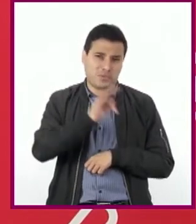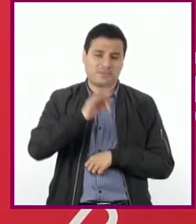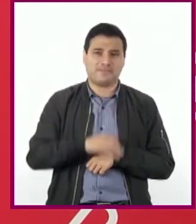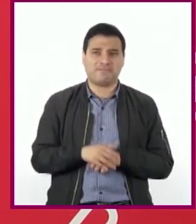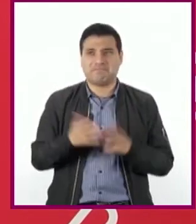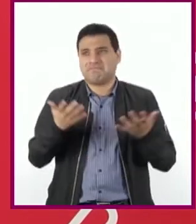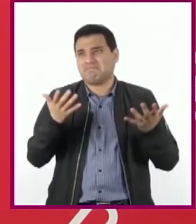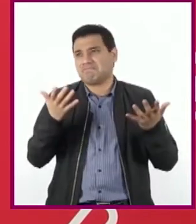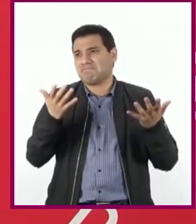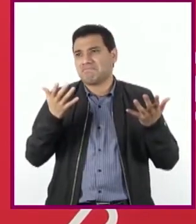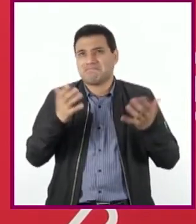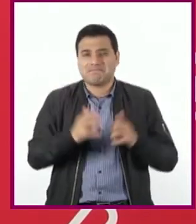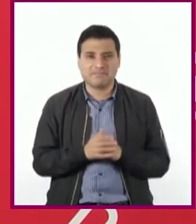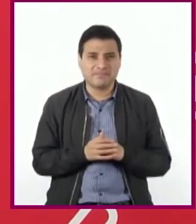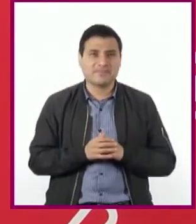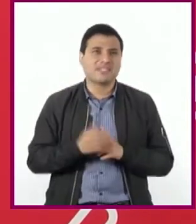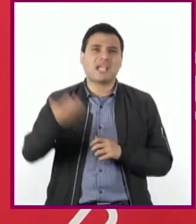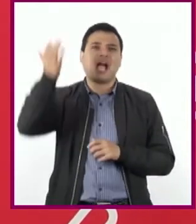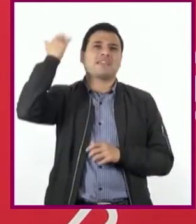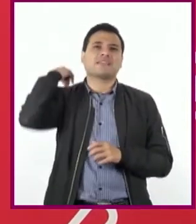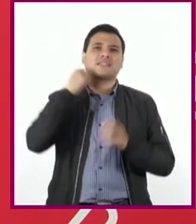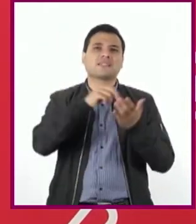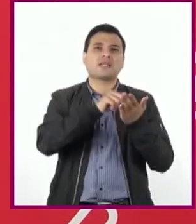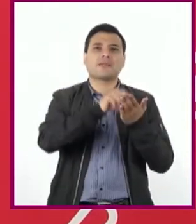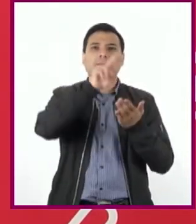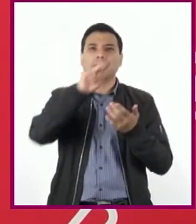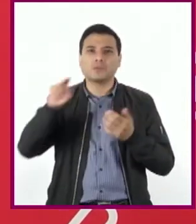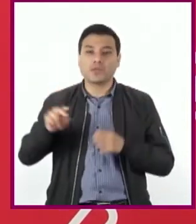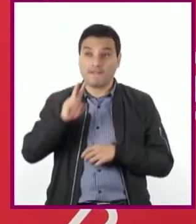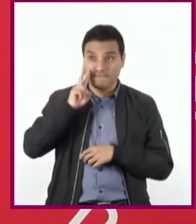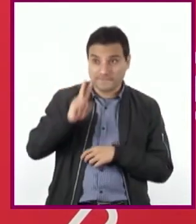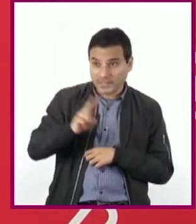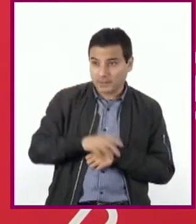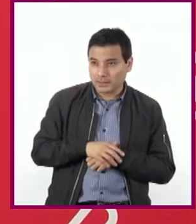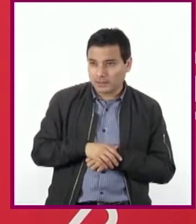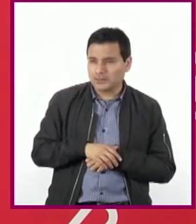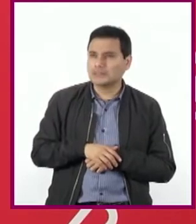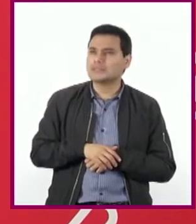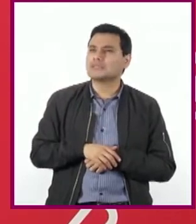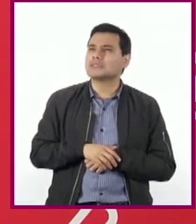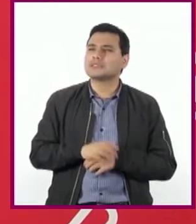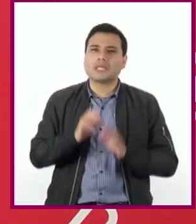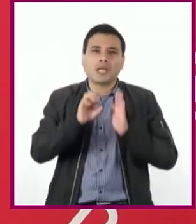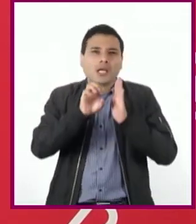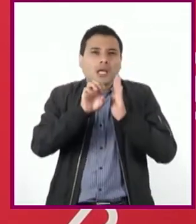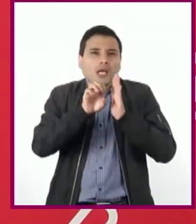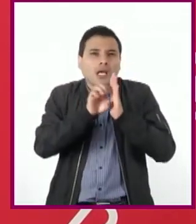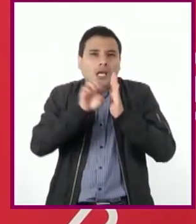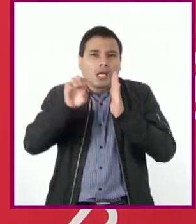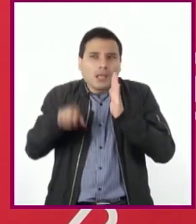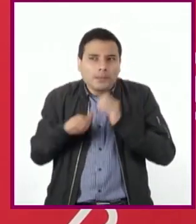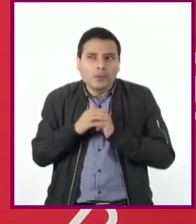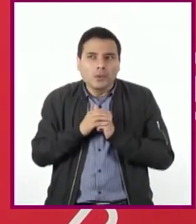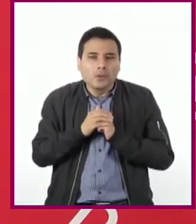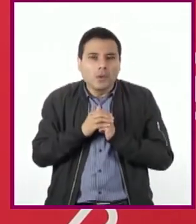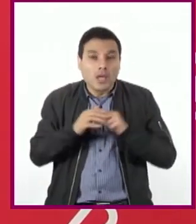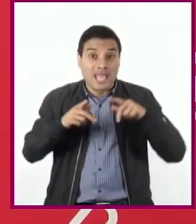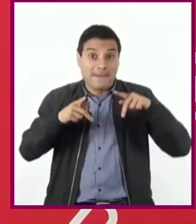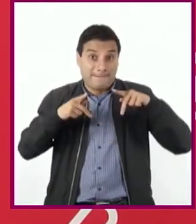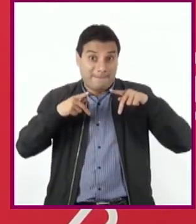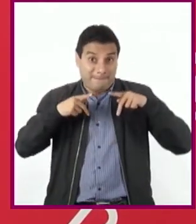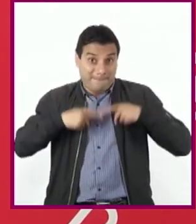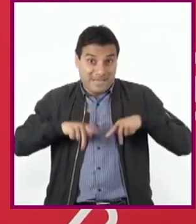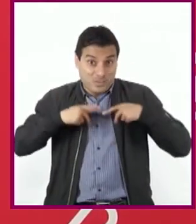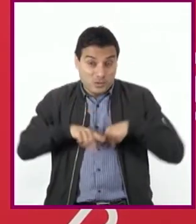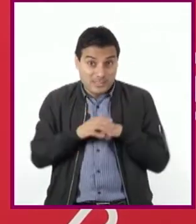de cualquier otra época e imaginar la situación que quieran. Por ejemplo, ¿qué hubiera pasado si las personas de esa época, de esa pintura,